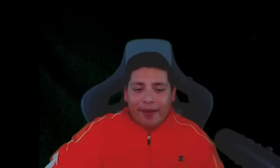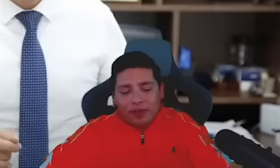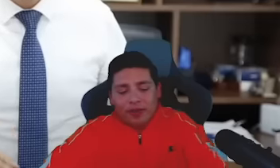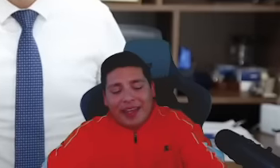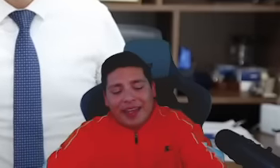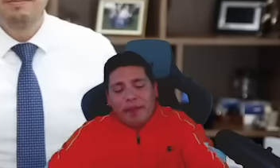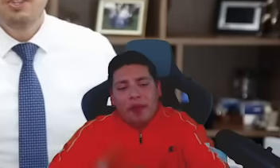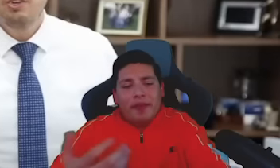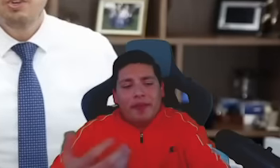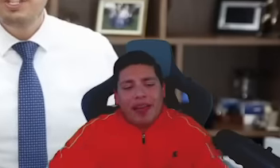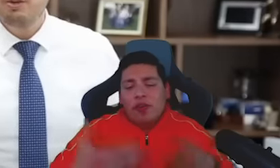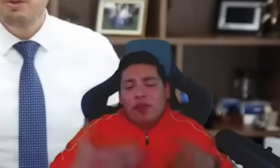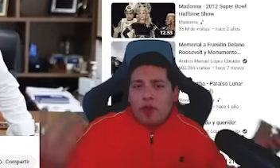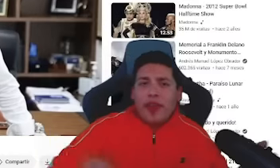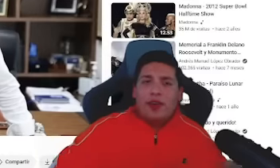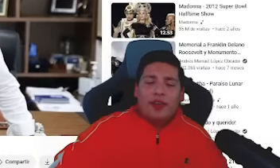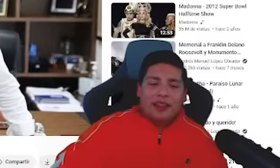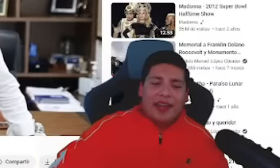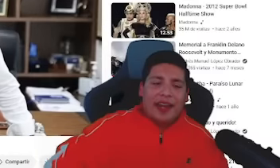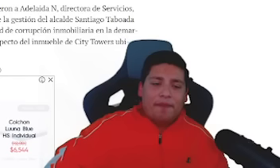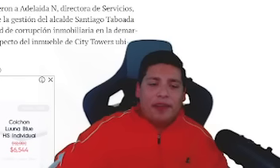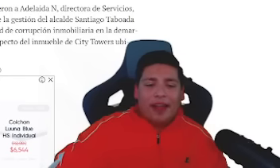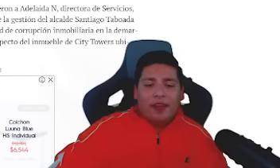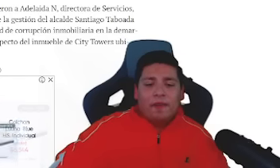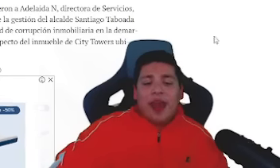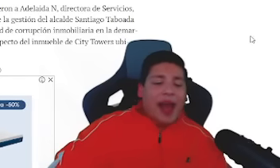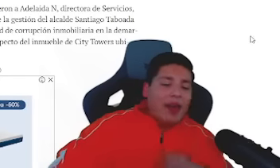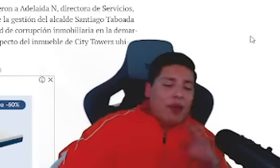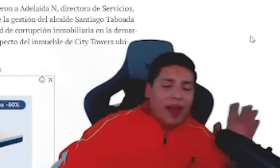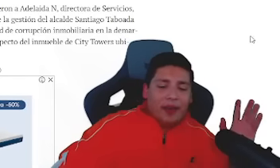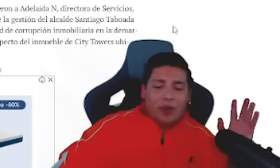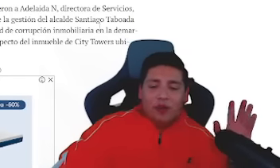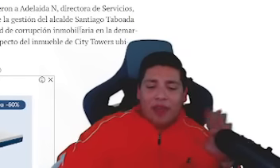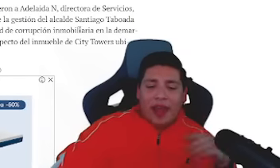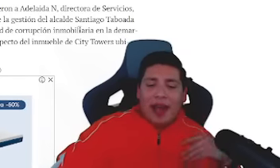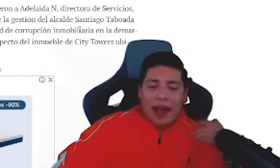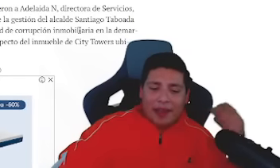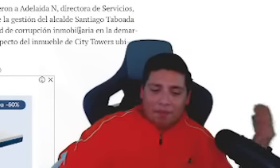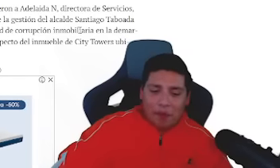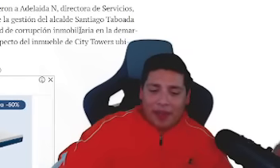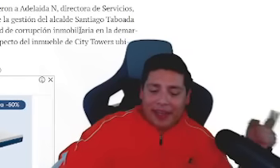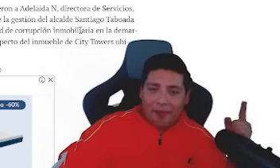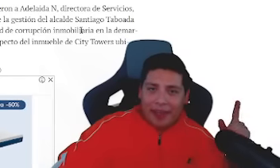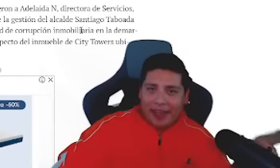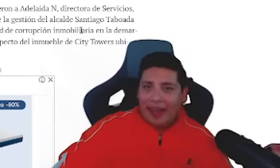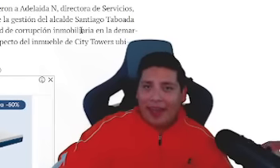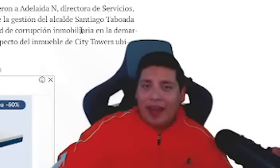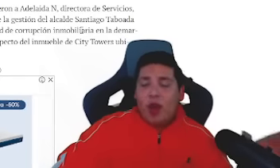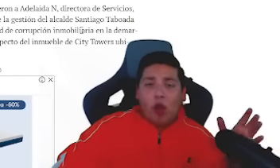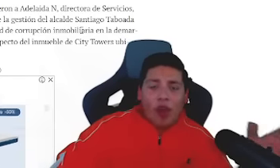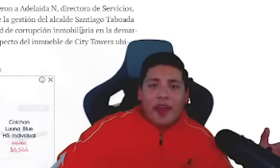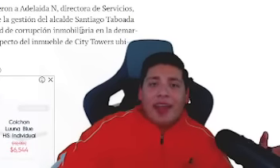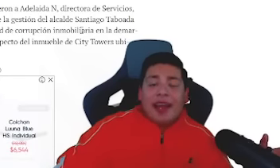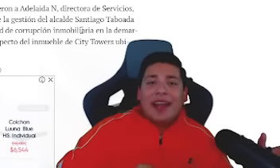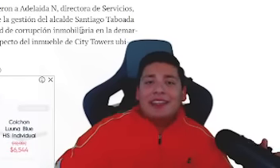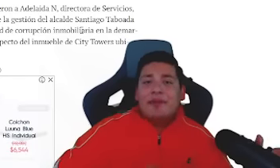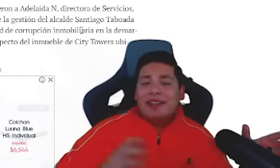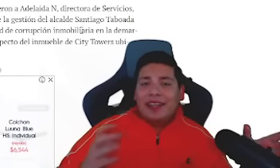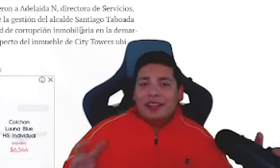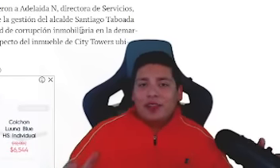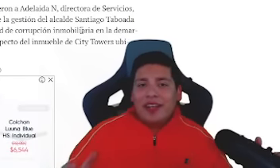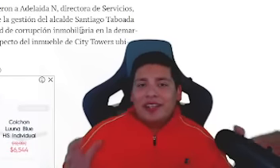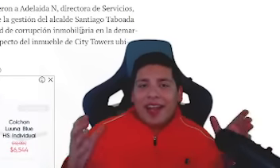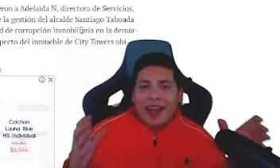los mexicanos y que implementaron un modelo que se ha replicado a lo largo de la República Mexicana. Hoy